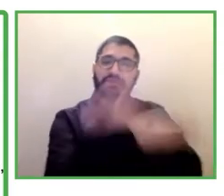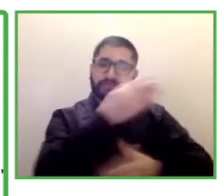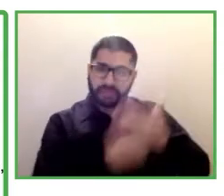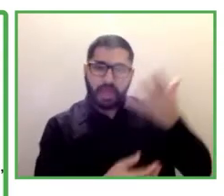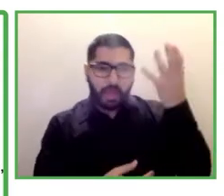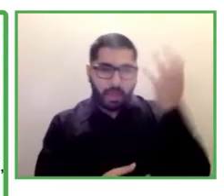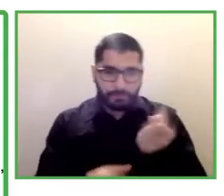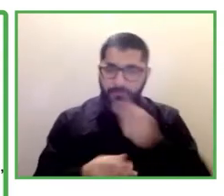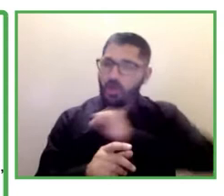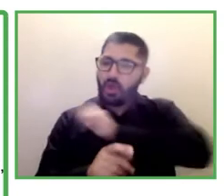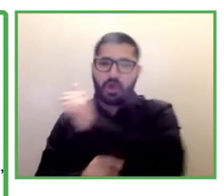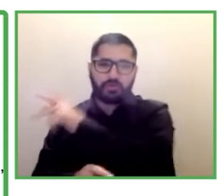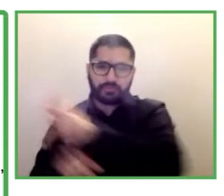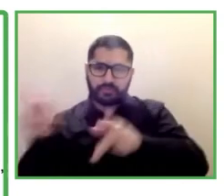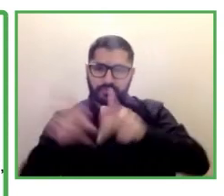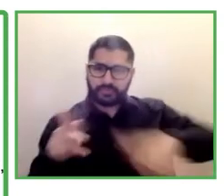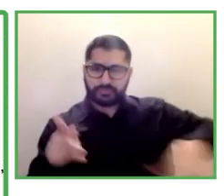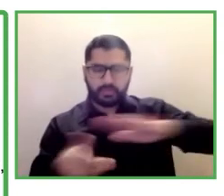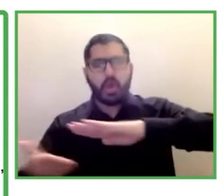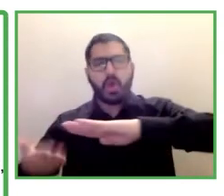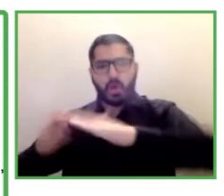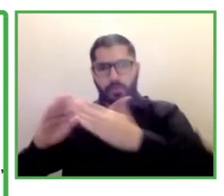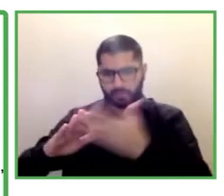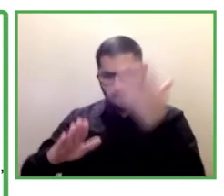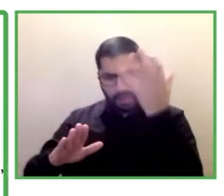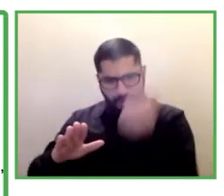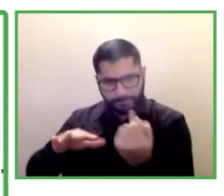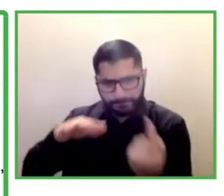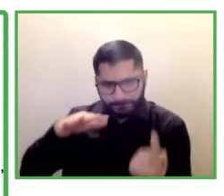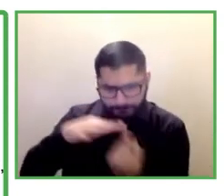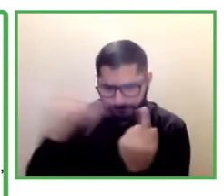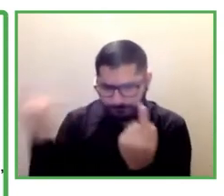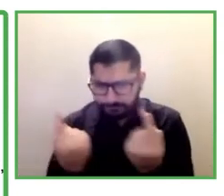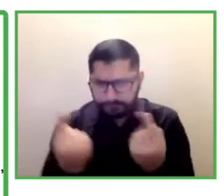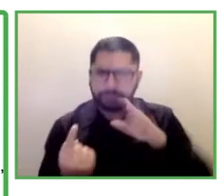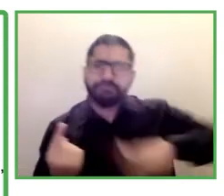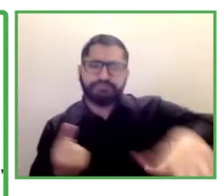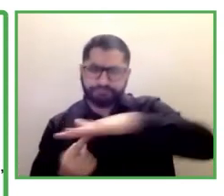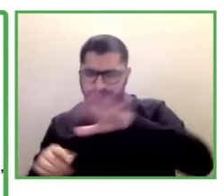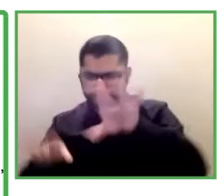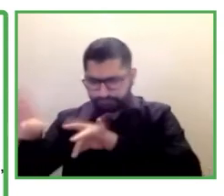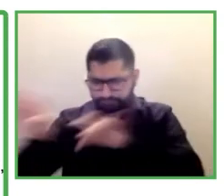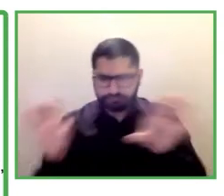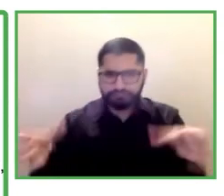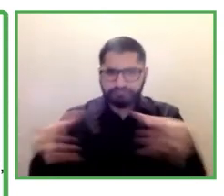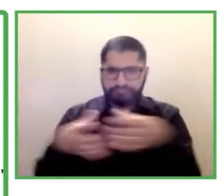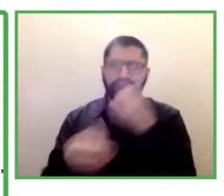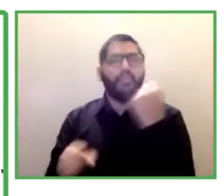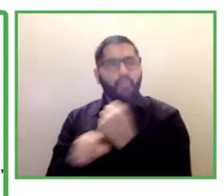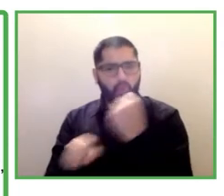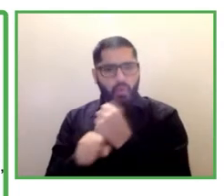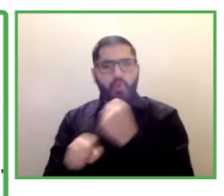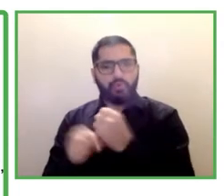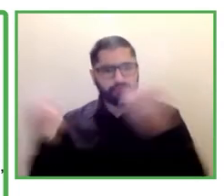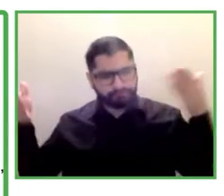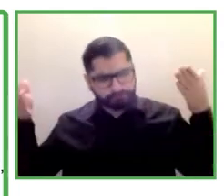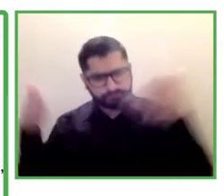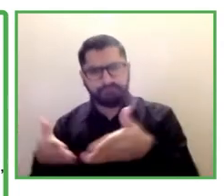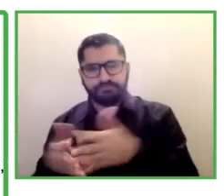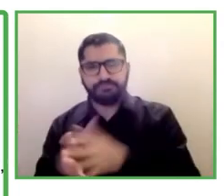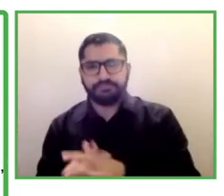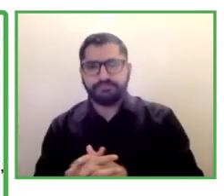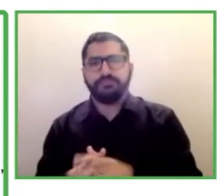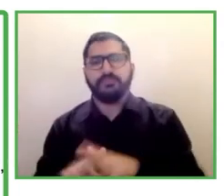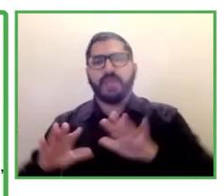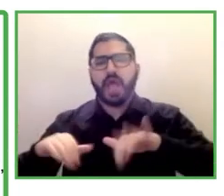de discapacidad, más que solo instituciones. Entonces hemos estado trabajando en este tema desde el inicio de los 50,